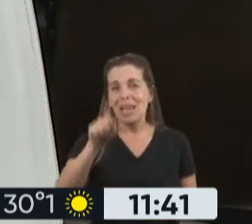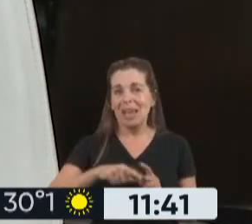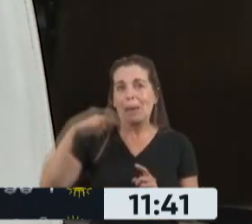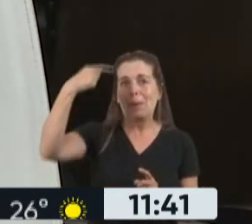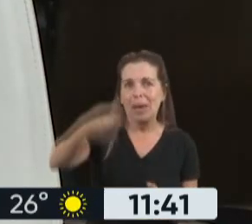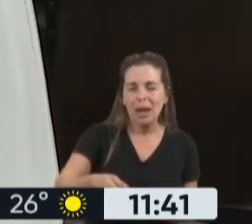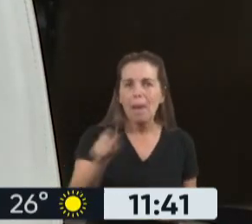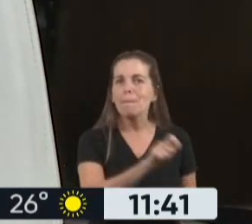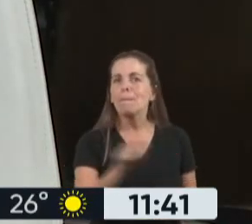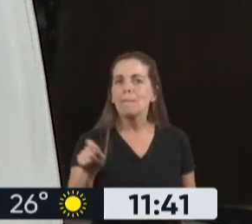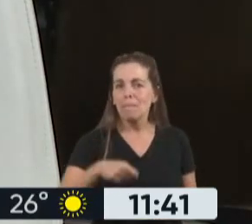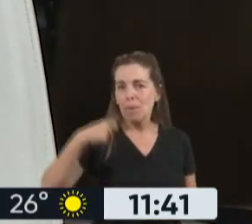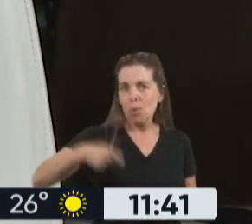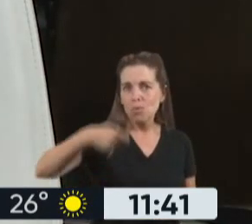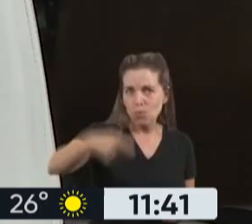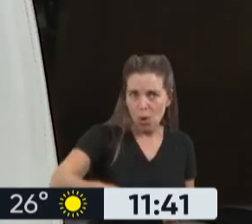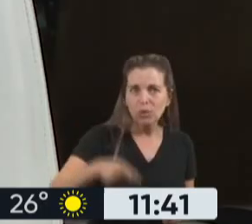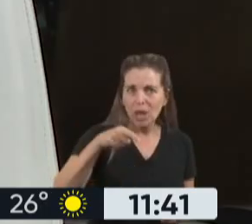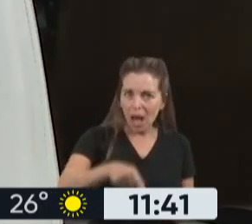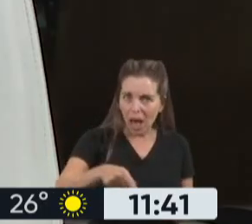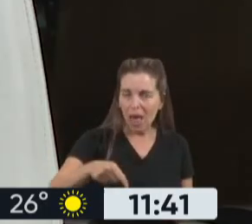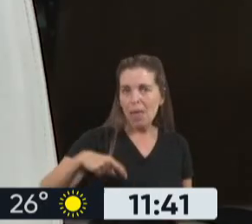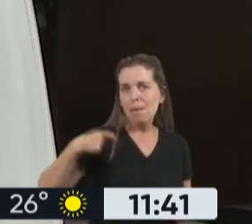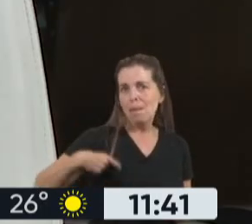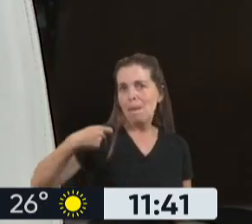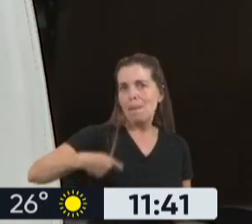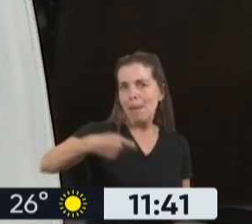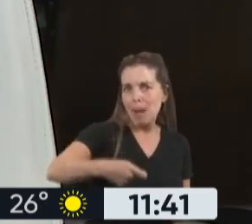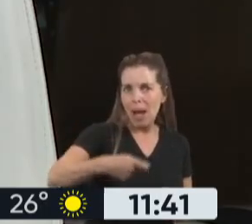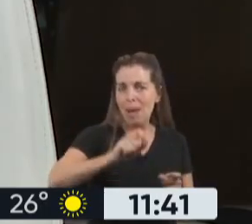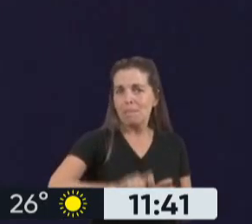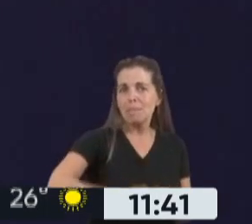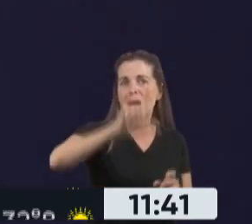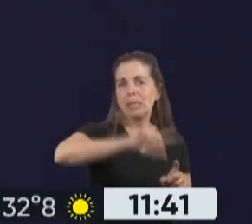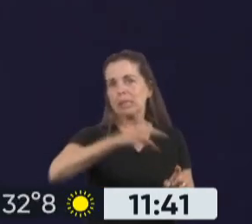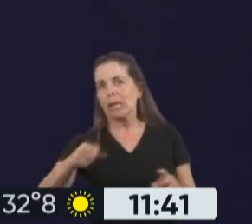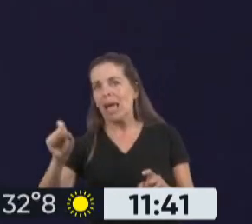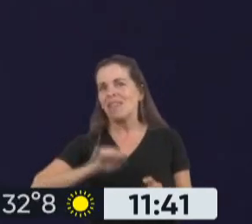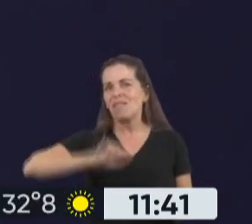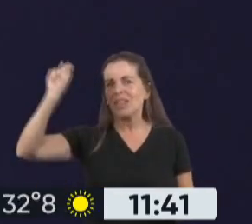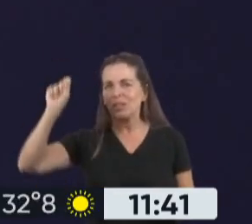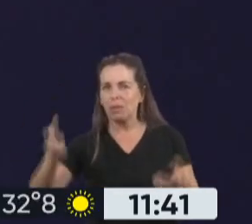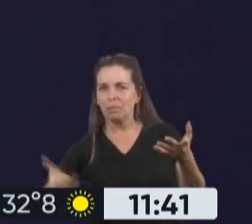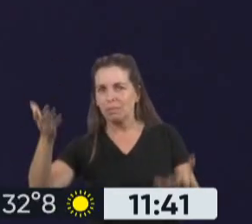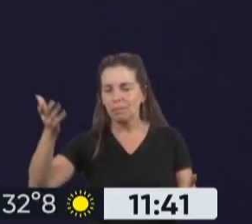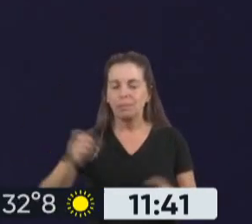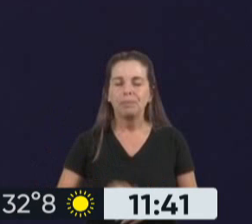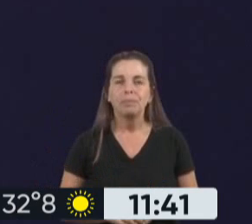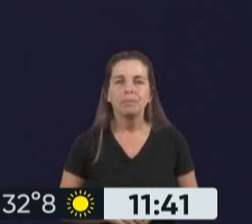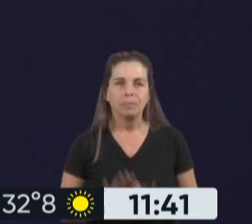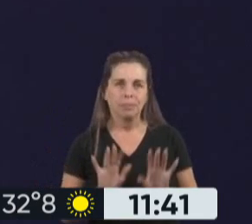en muchos de los casos, un aumento por encima de la inflación. Gracias. Bueno, con